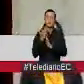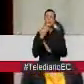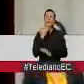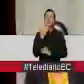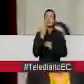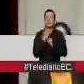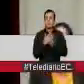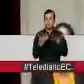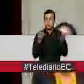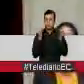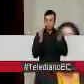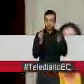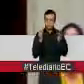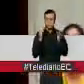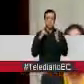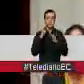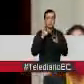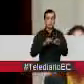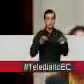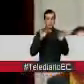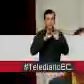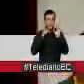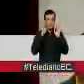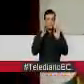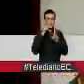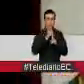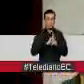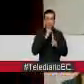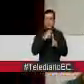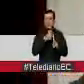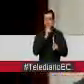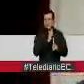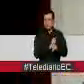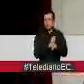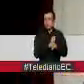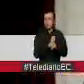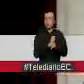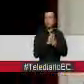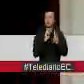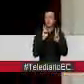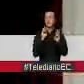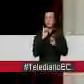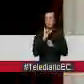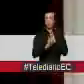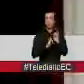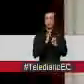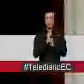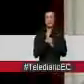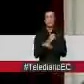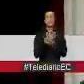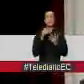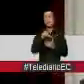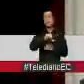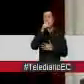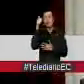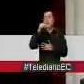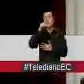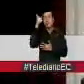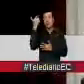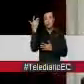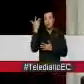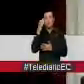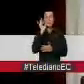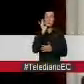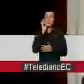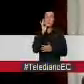línea Premium. Y justamente, además del banano ya consolidado en los mercados internacionales, se habla